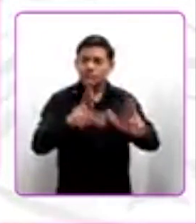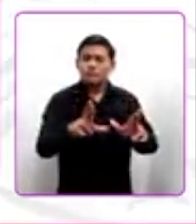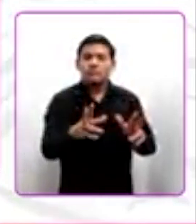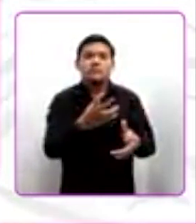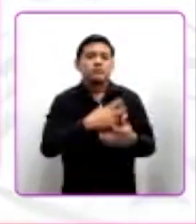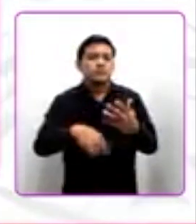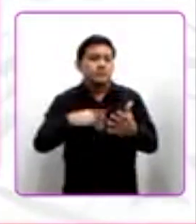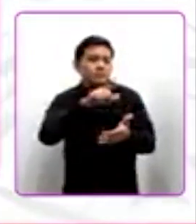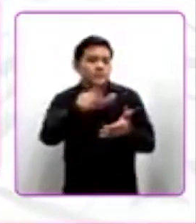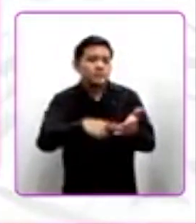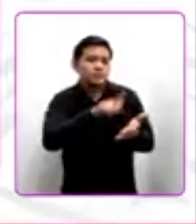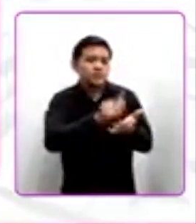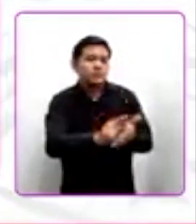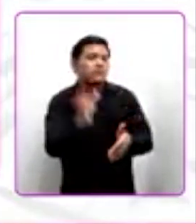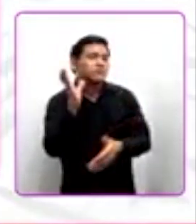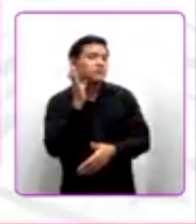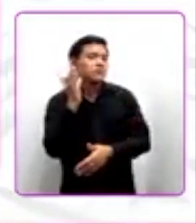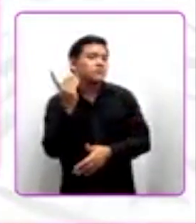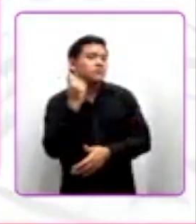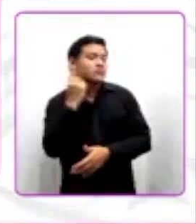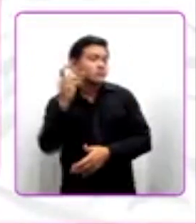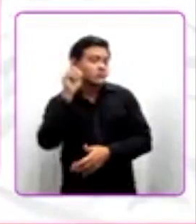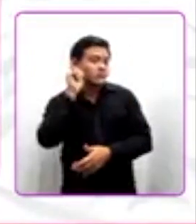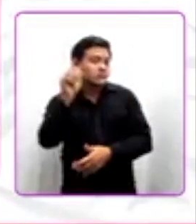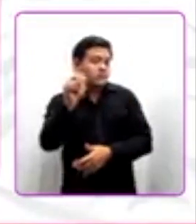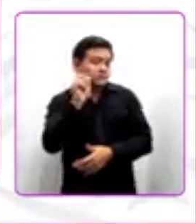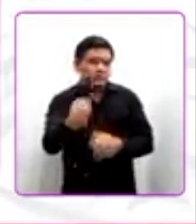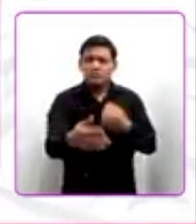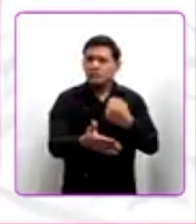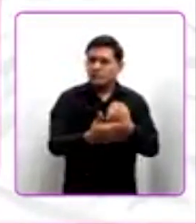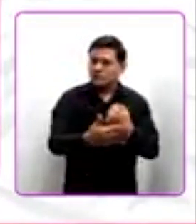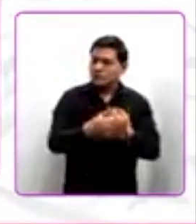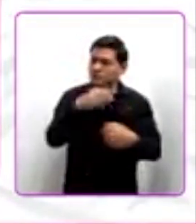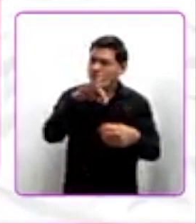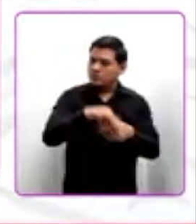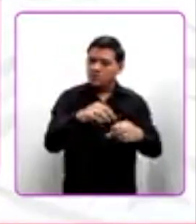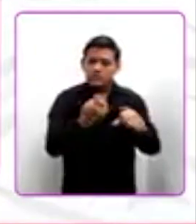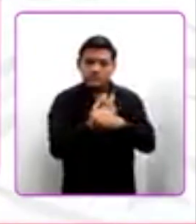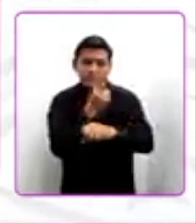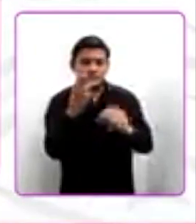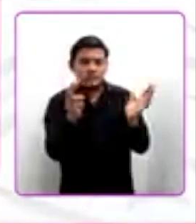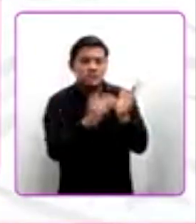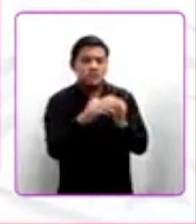legislatura del Congreso del Estado de Tabasco con motivo del proceso electoral ordinario